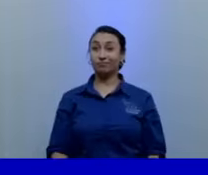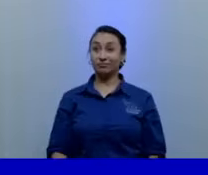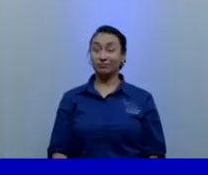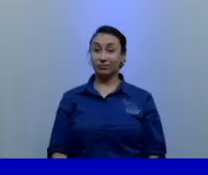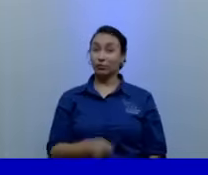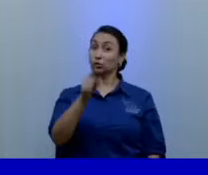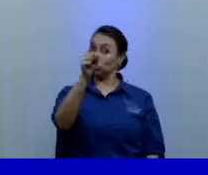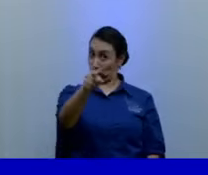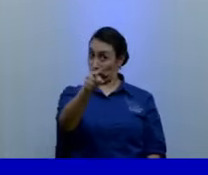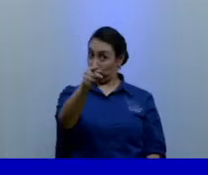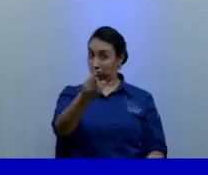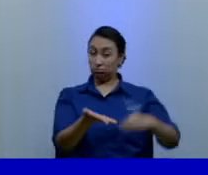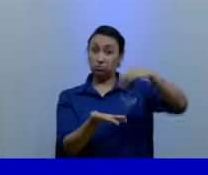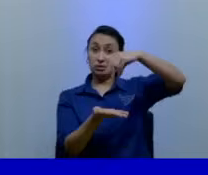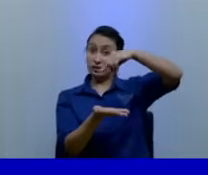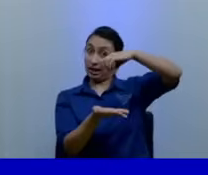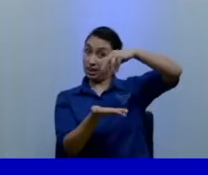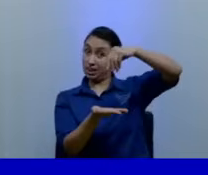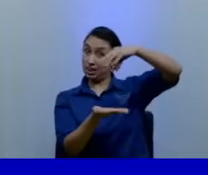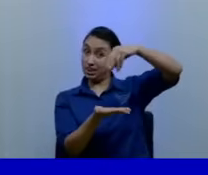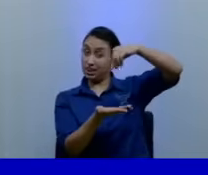Tú eres sal.